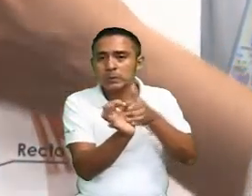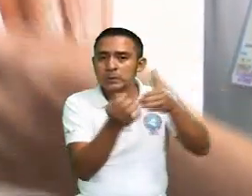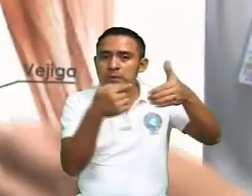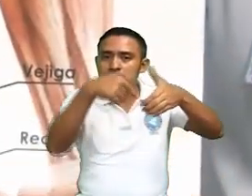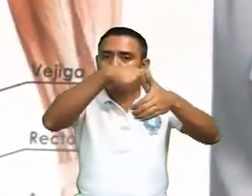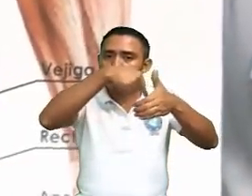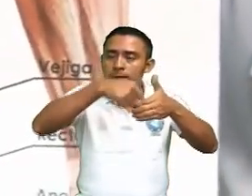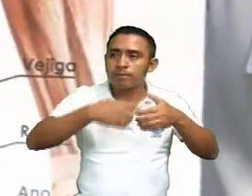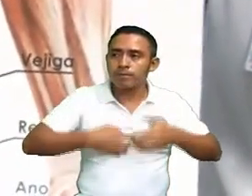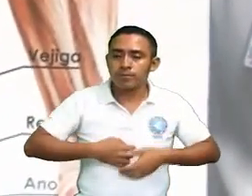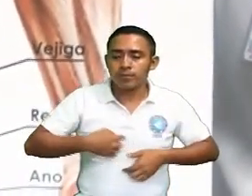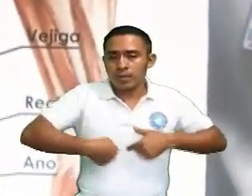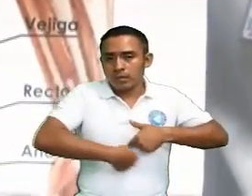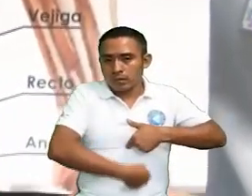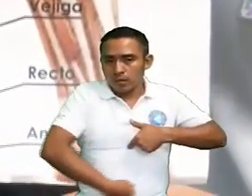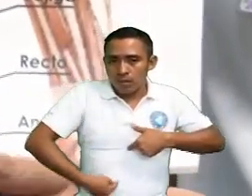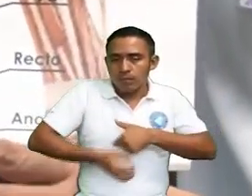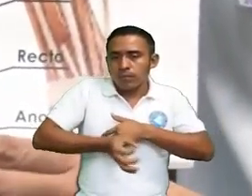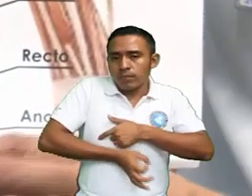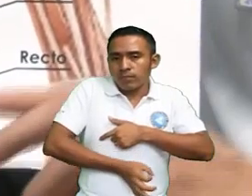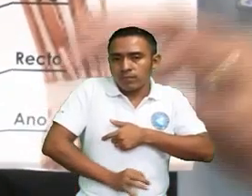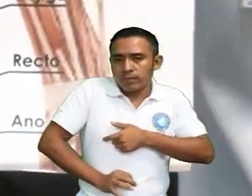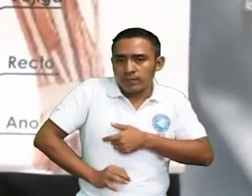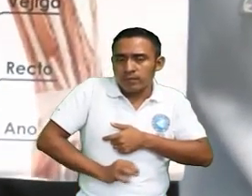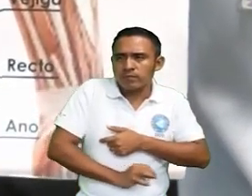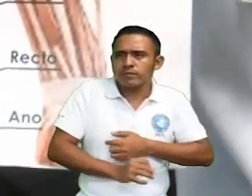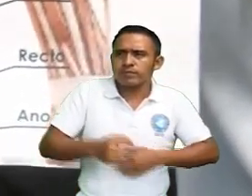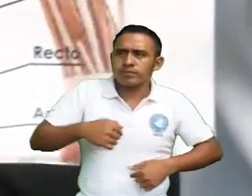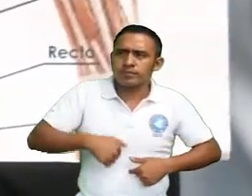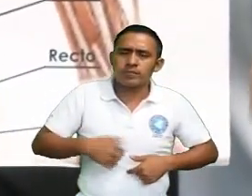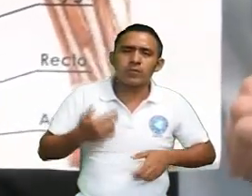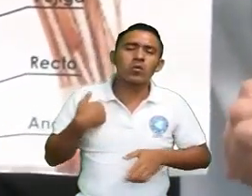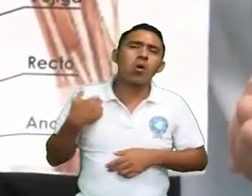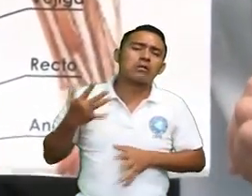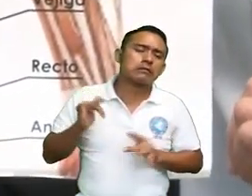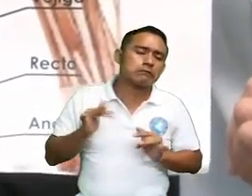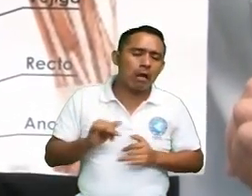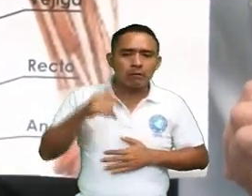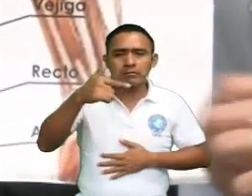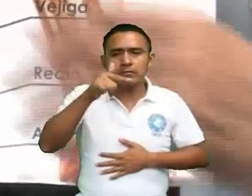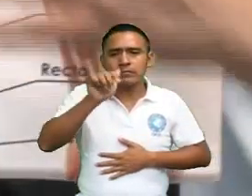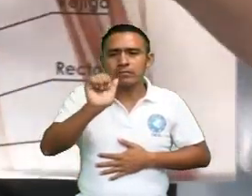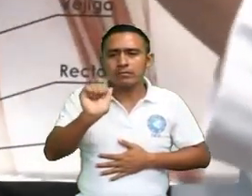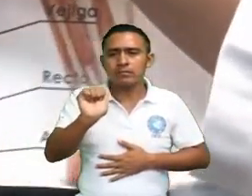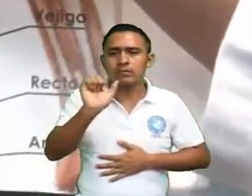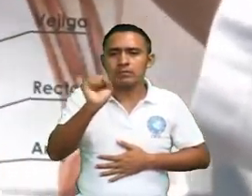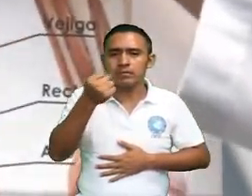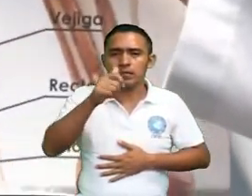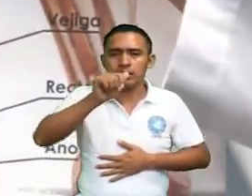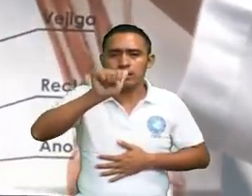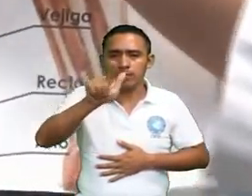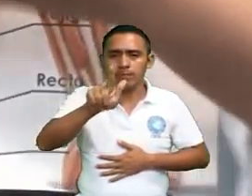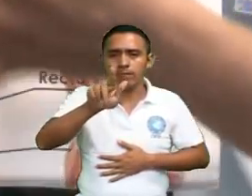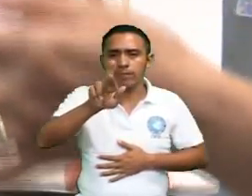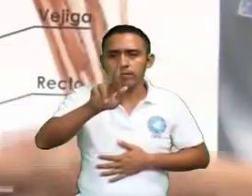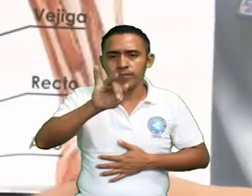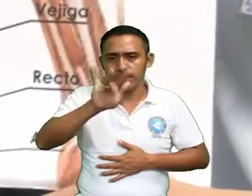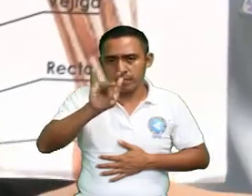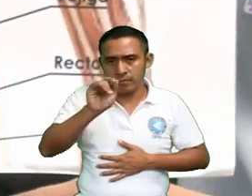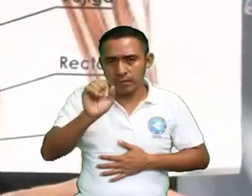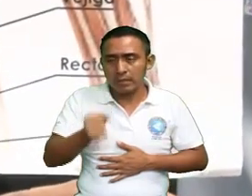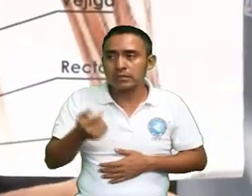Úlceras también dentro del estómago, ¿ya? A veces la gente dice, ah, tengo gastritis, ¿ya? Pero tal vez lo que tienen es